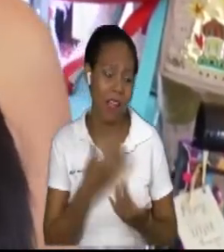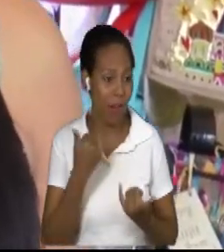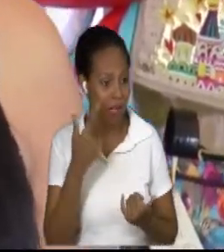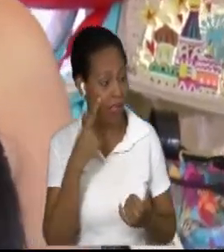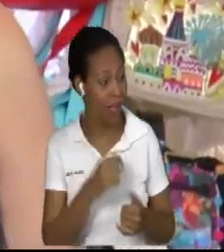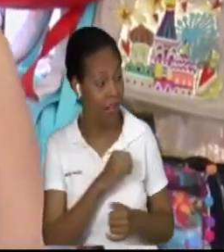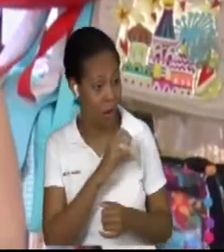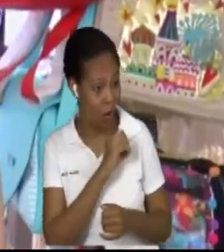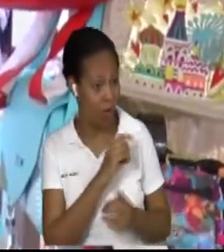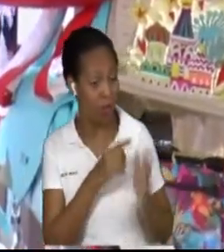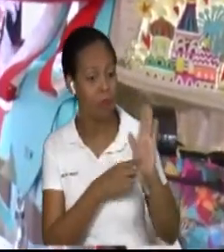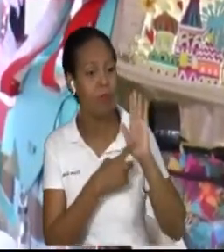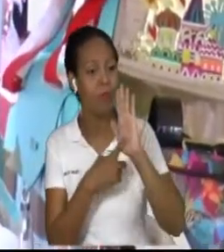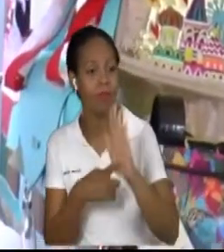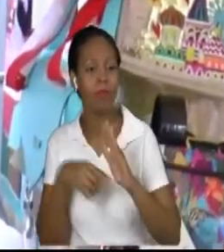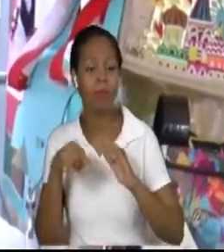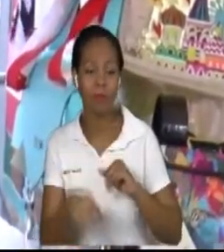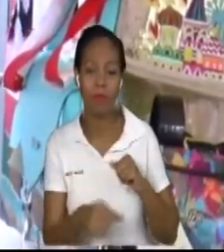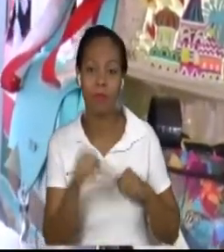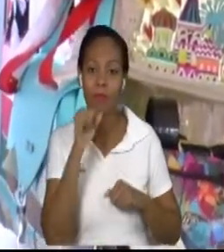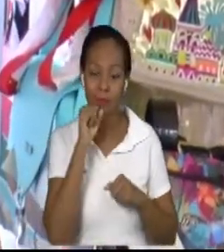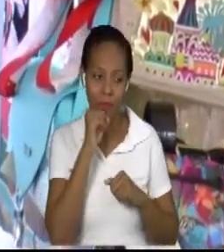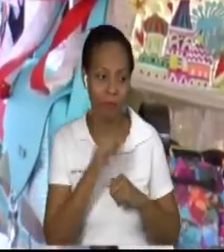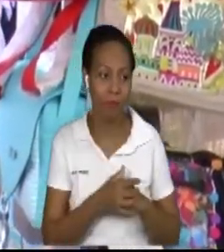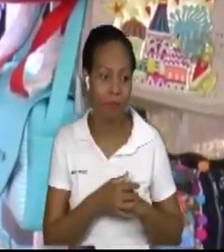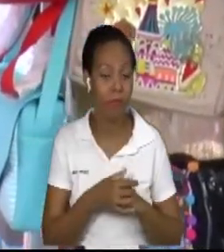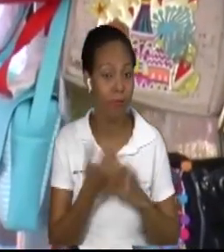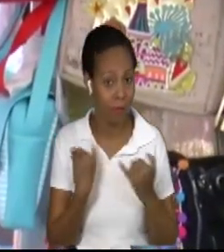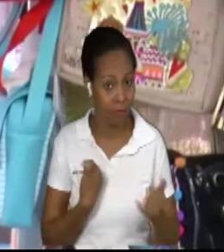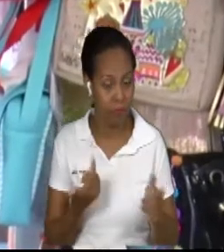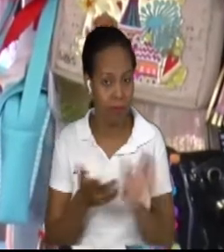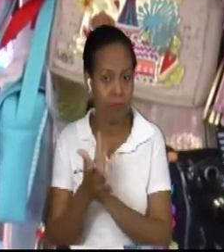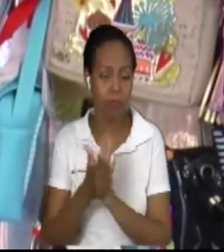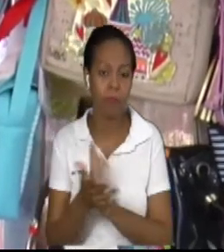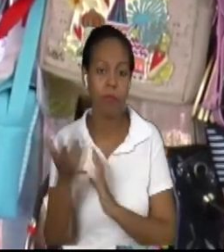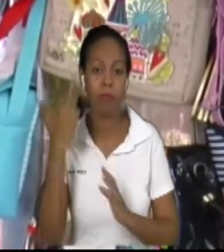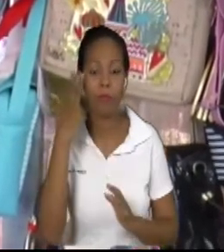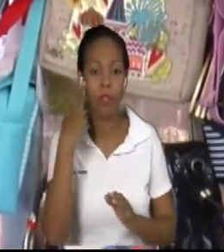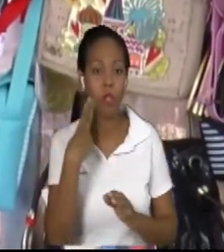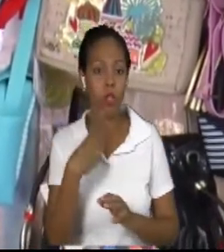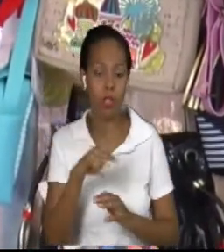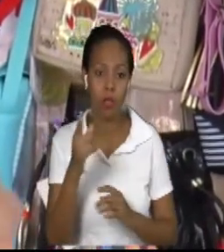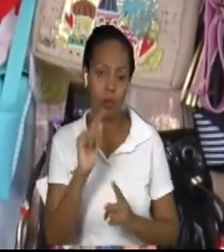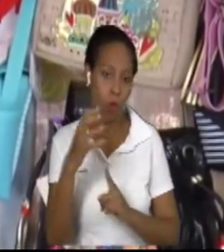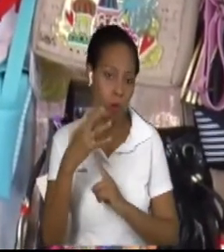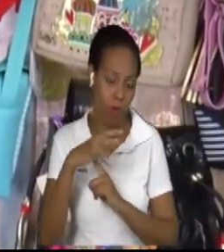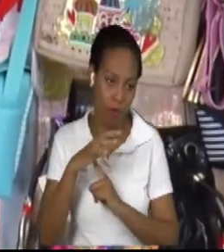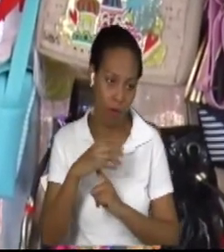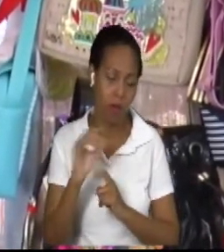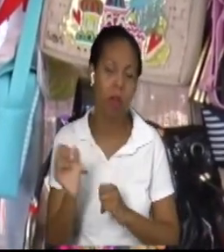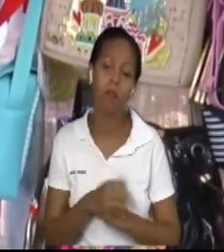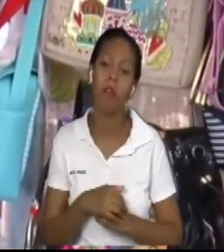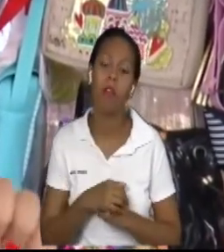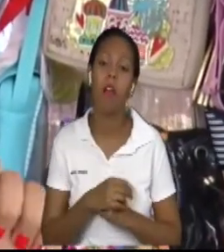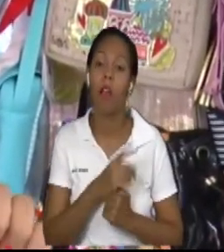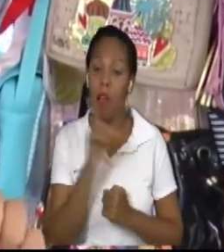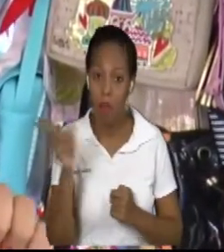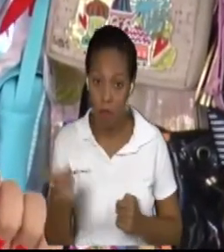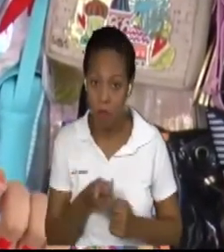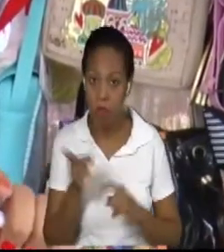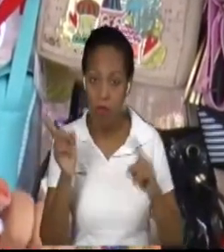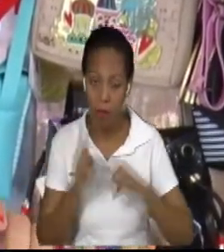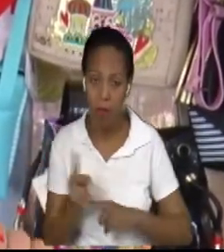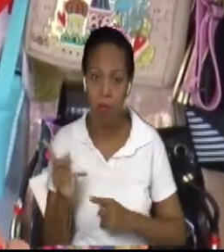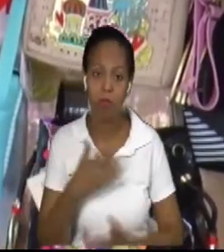empresarias, emprendedoras de nuestra ciudad. Yo quiero contarles que durante estos dos días de feria, ellos también hicieron partícipe